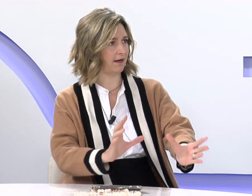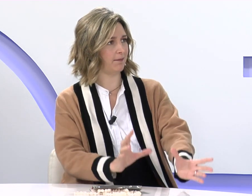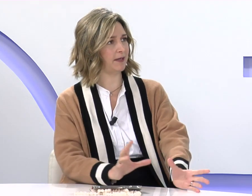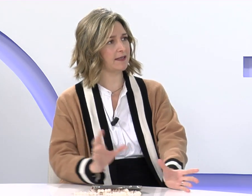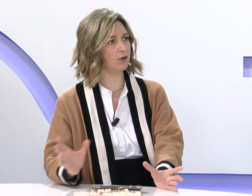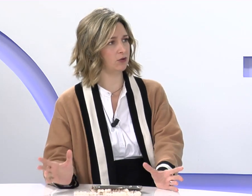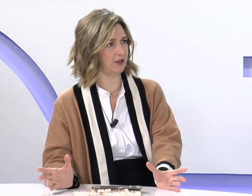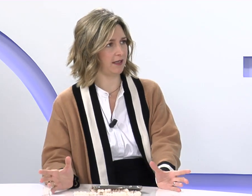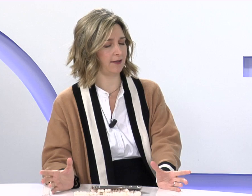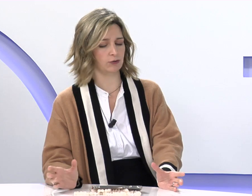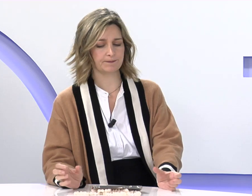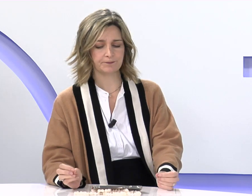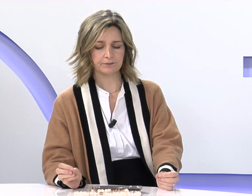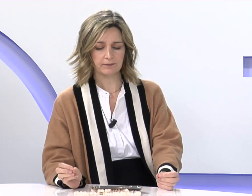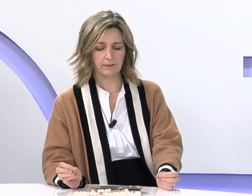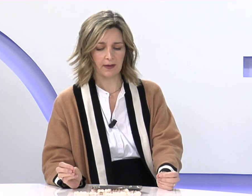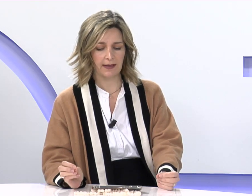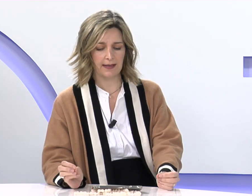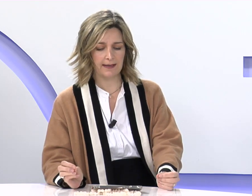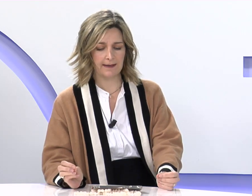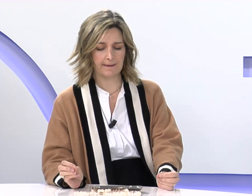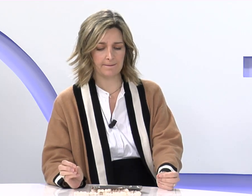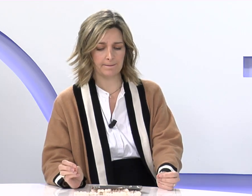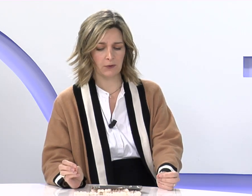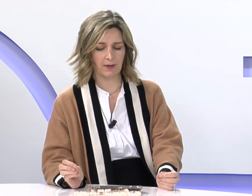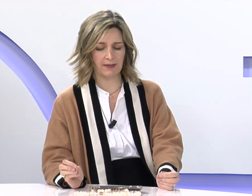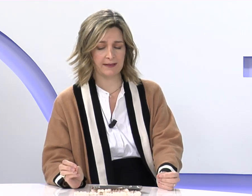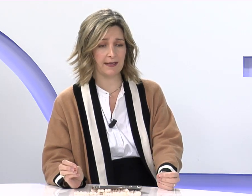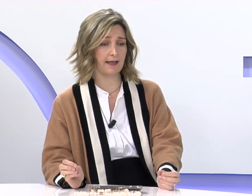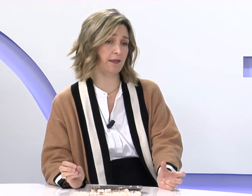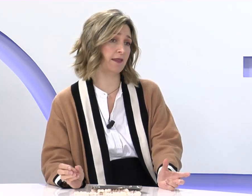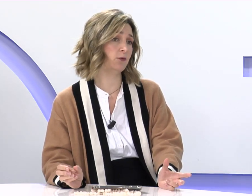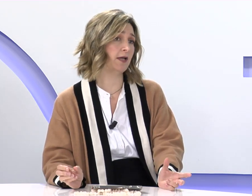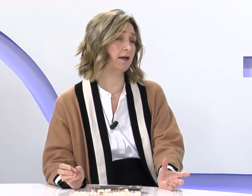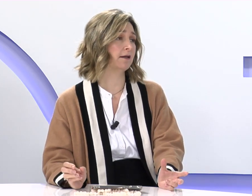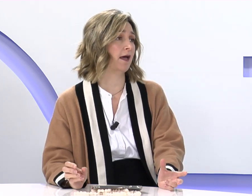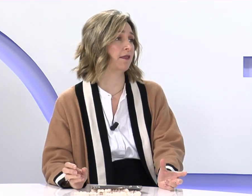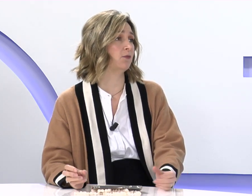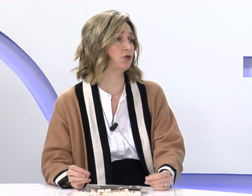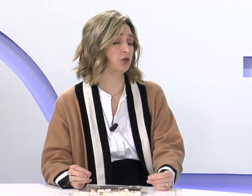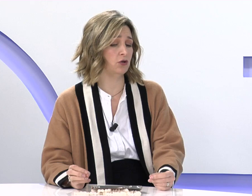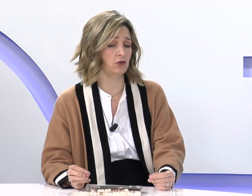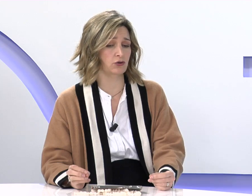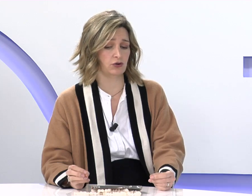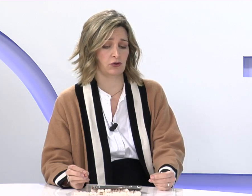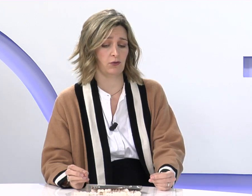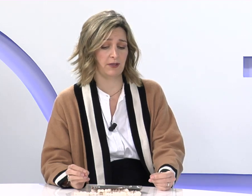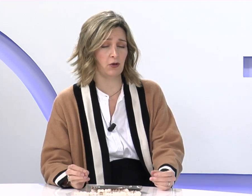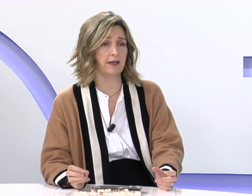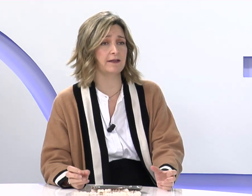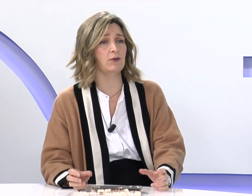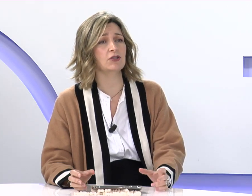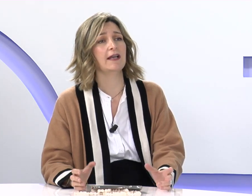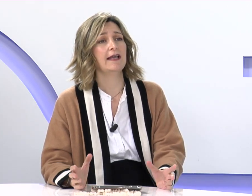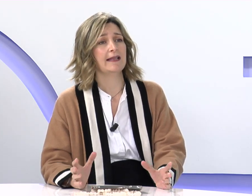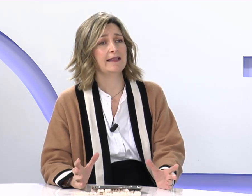que llevan la empresa con los sindicatos eh normalmente en ceuta hacemos los convenios